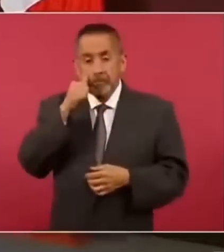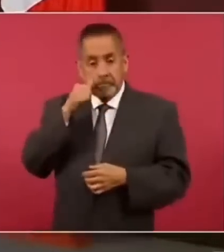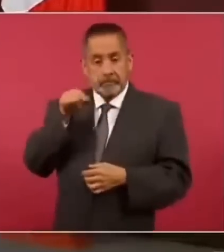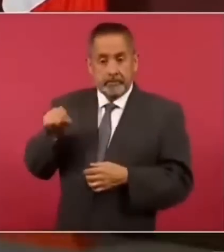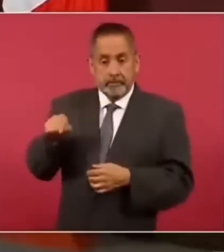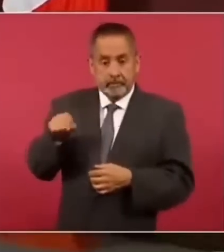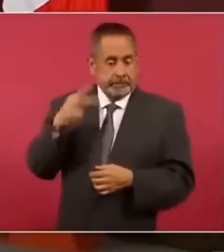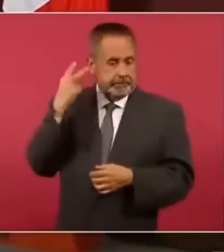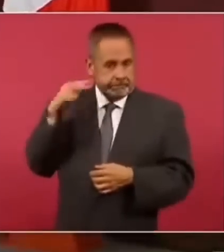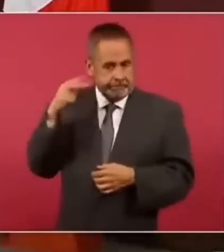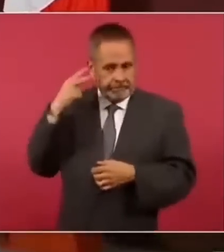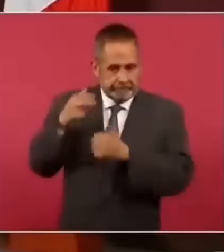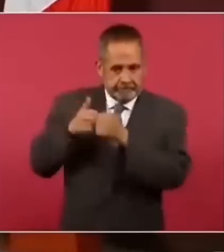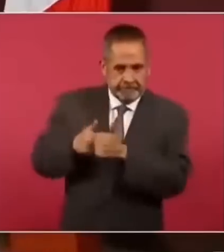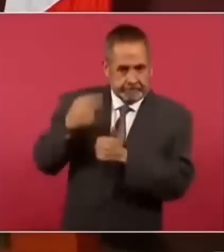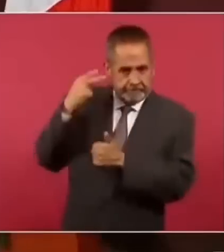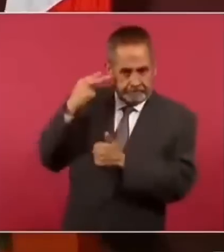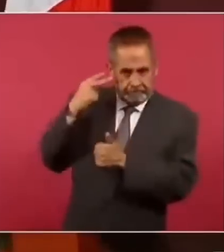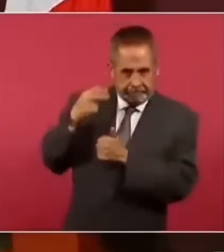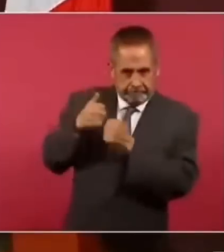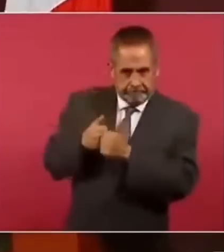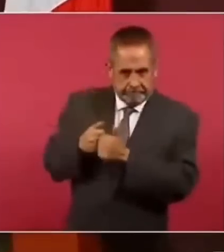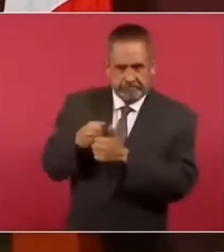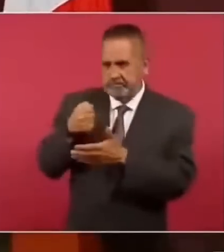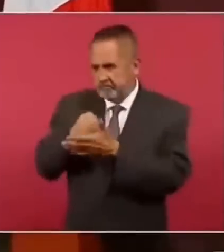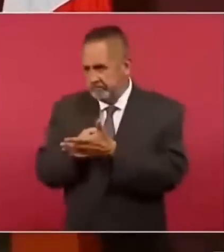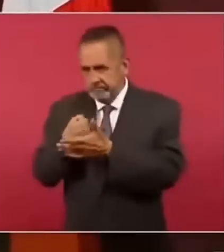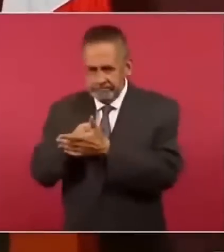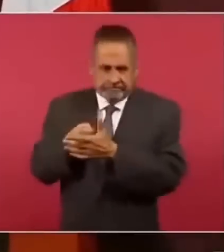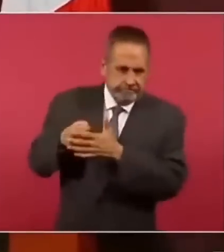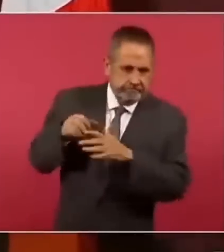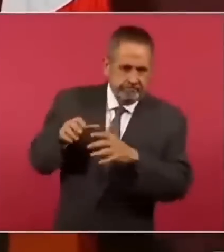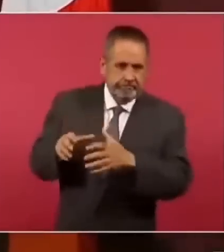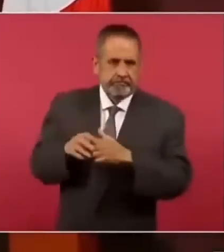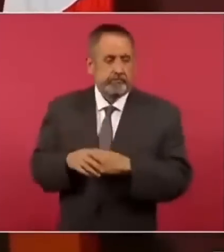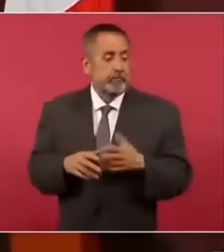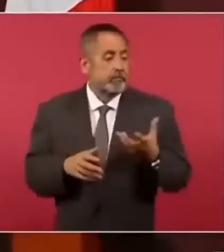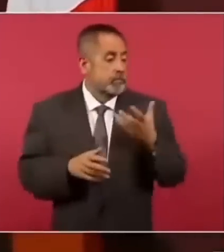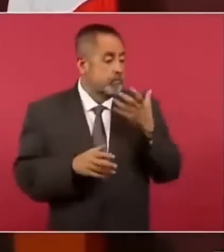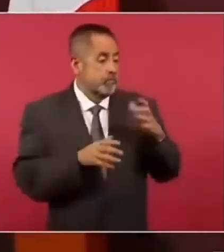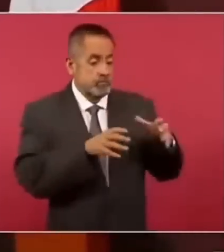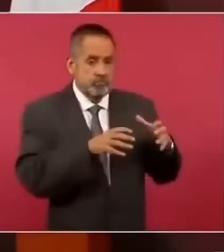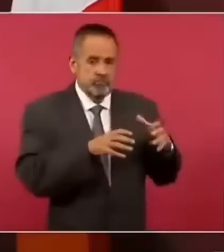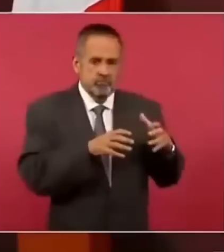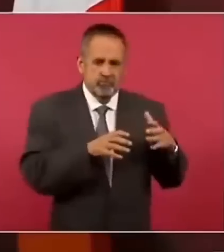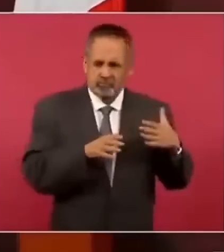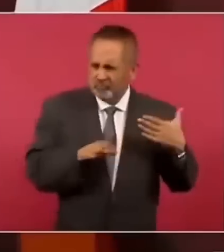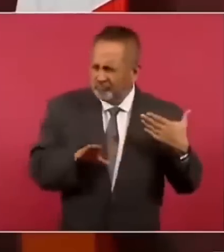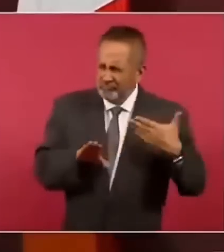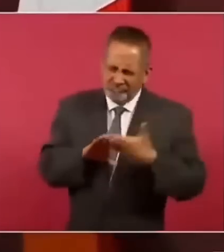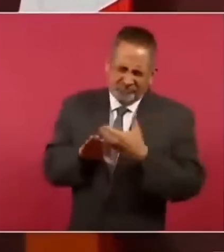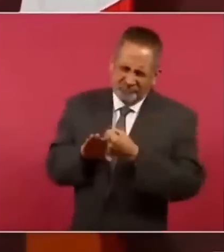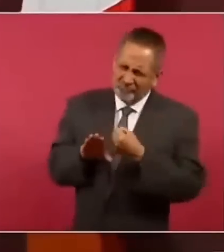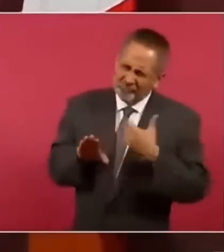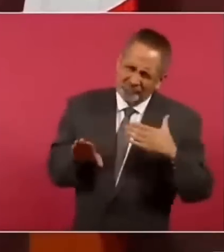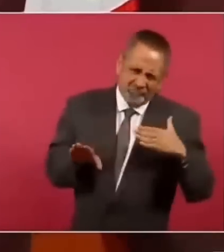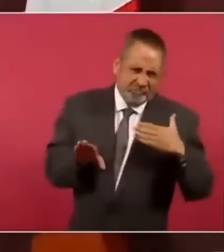en Veracruz, el movimiento conservador con toda la